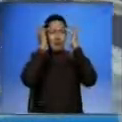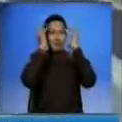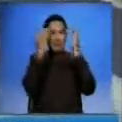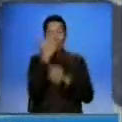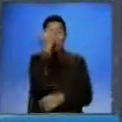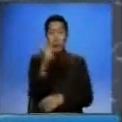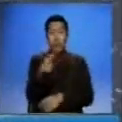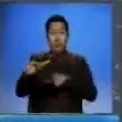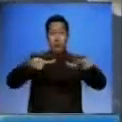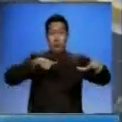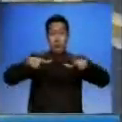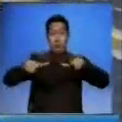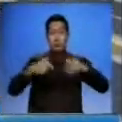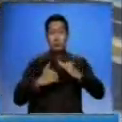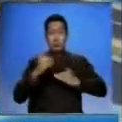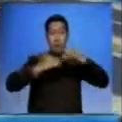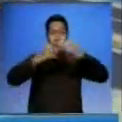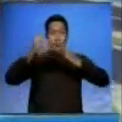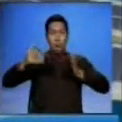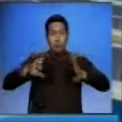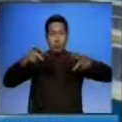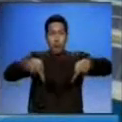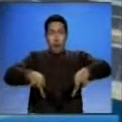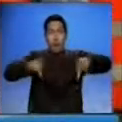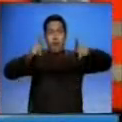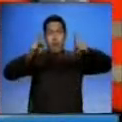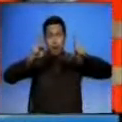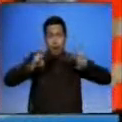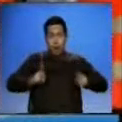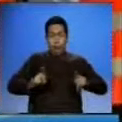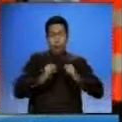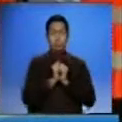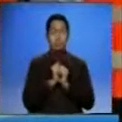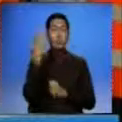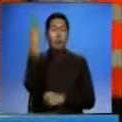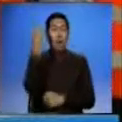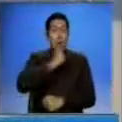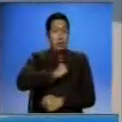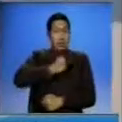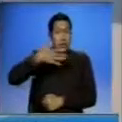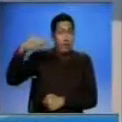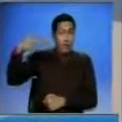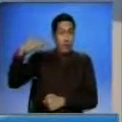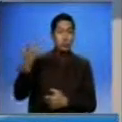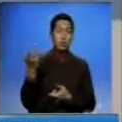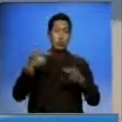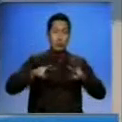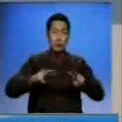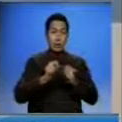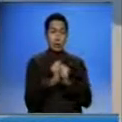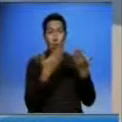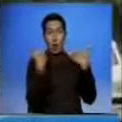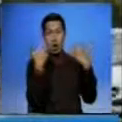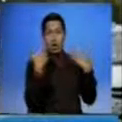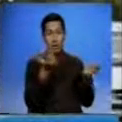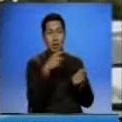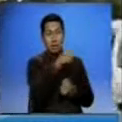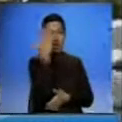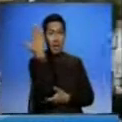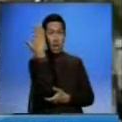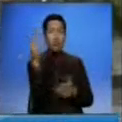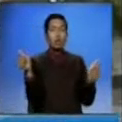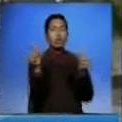se construiría el puente propuesto por el alcalde de San Borondón, José Yunes, y el de Guayaquil, Jaime Nebot. La idea